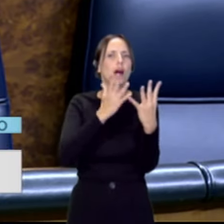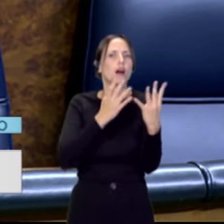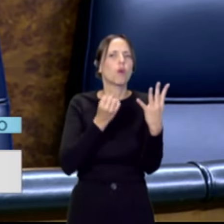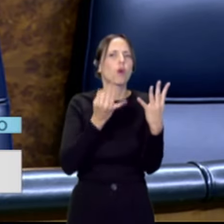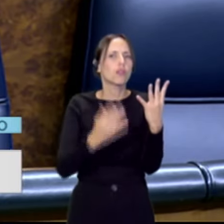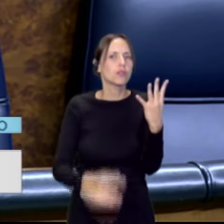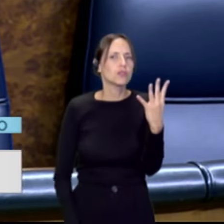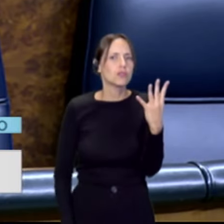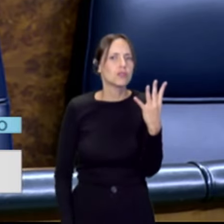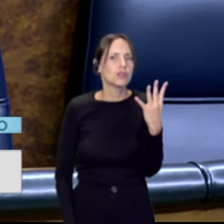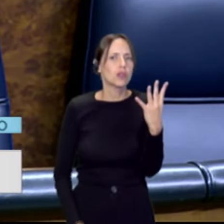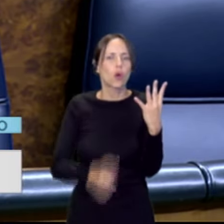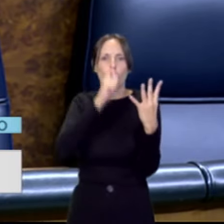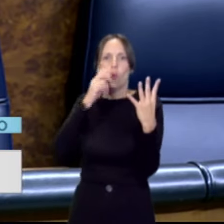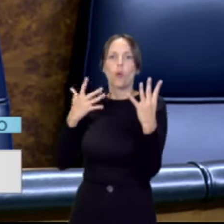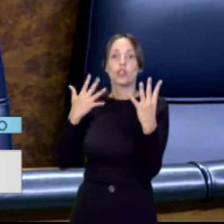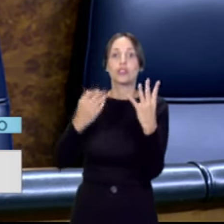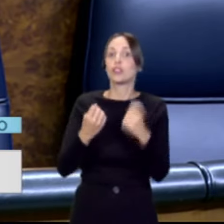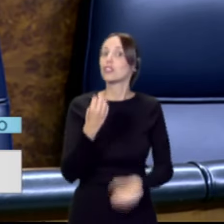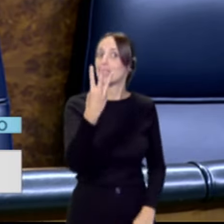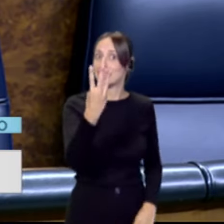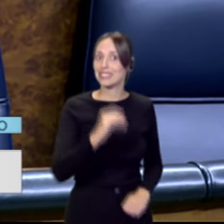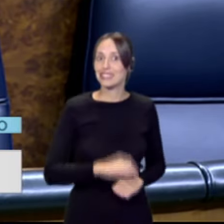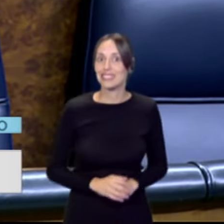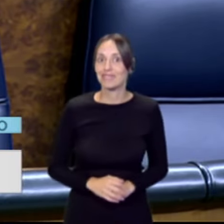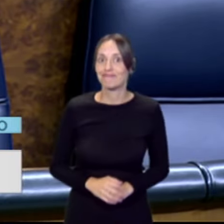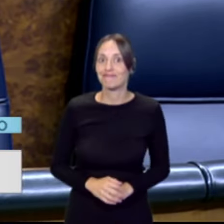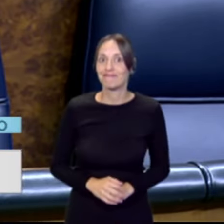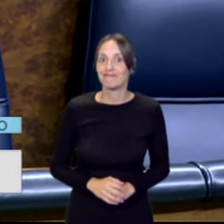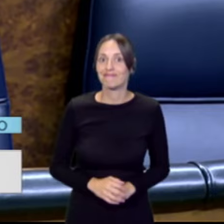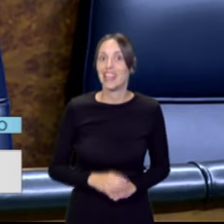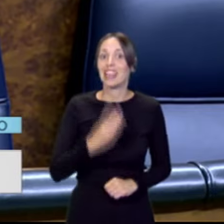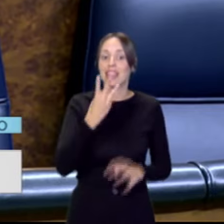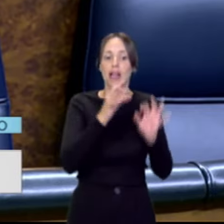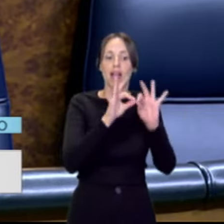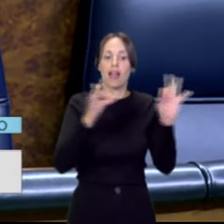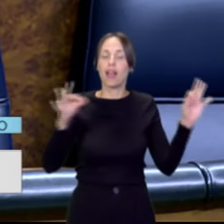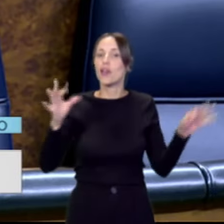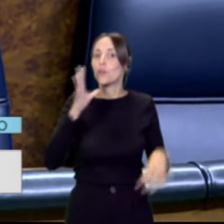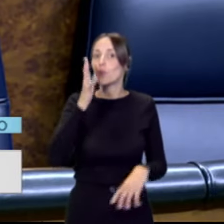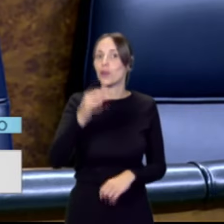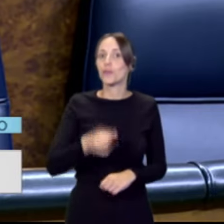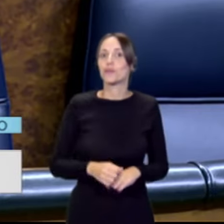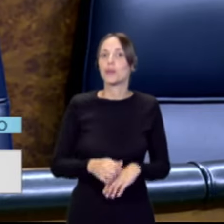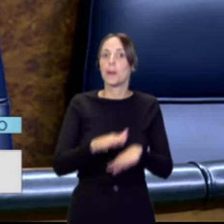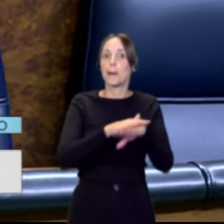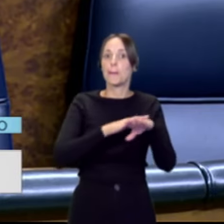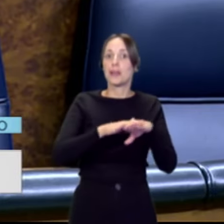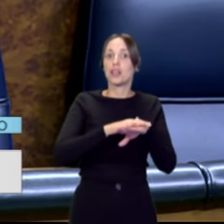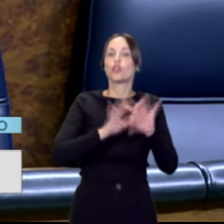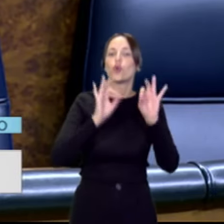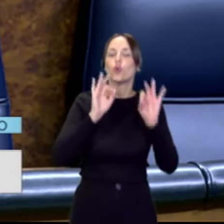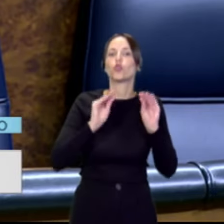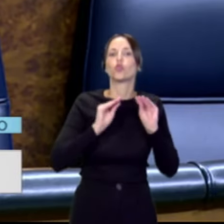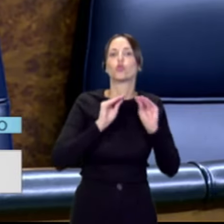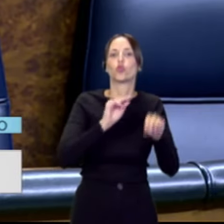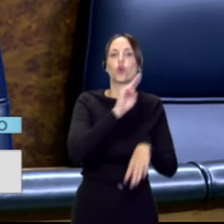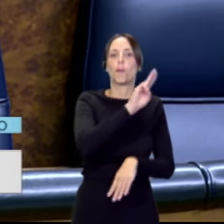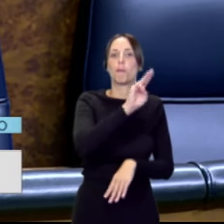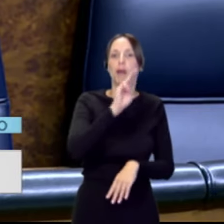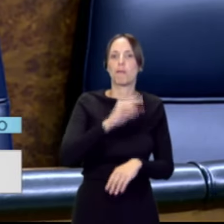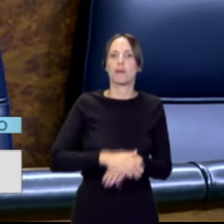diga? 3 ministros. ¿Sabe el hilo conductor de los 3 ministros? 3 ministros de gobiernos del Partido Popular, condenados a